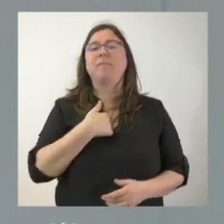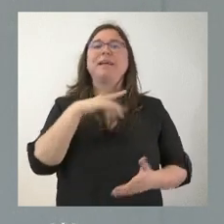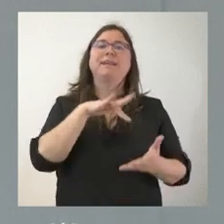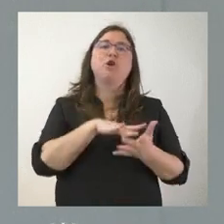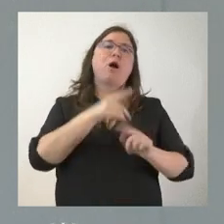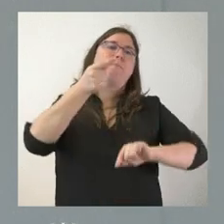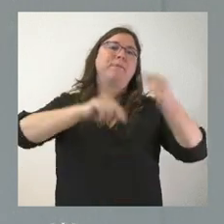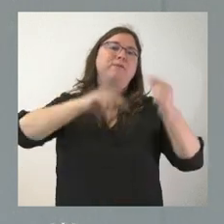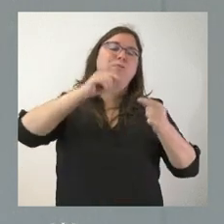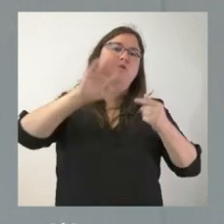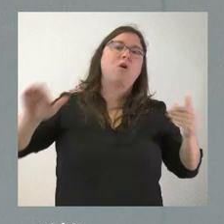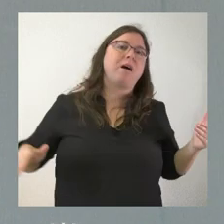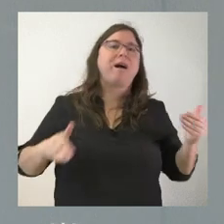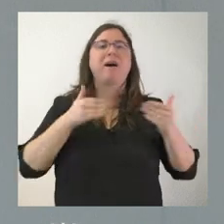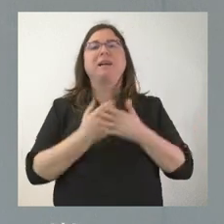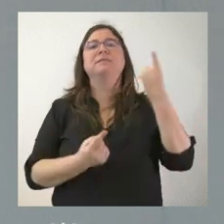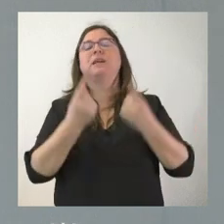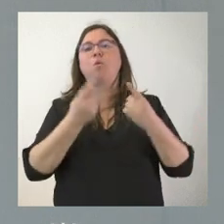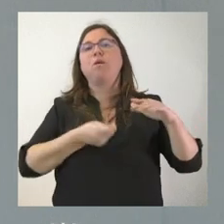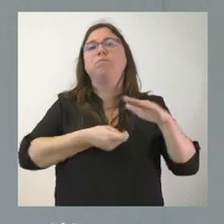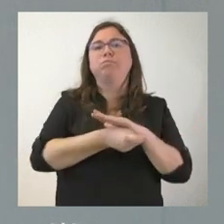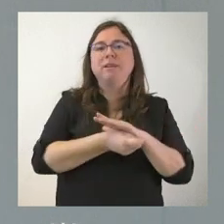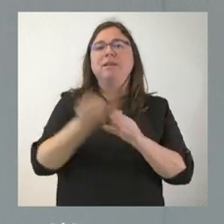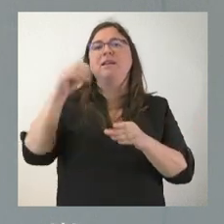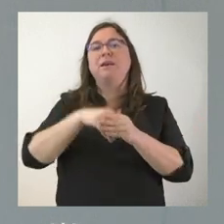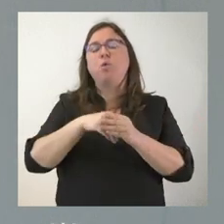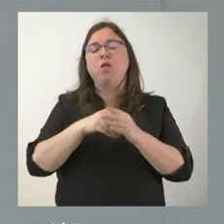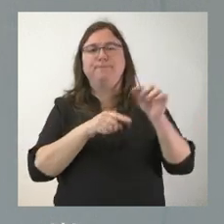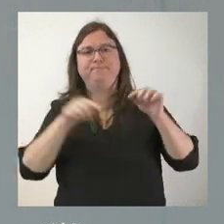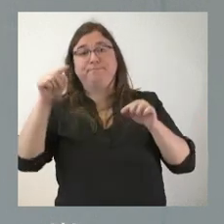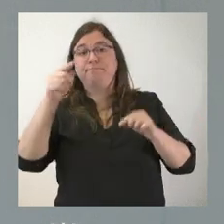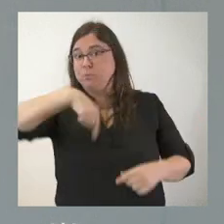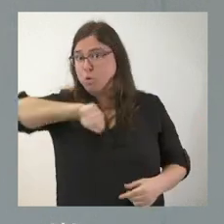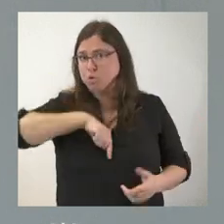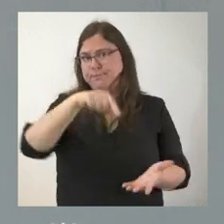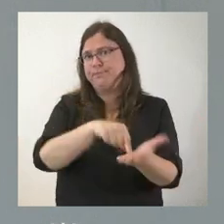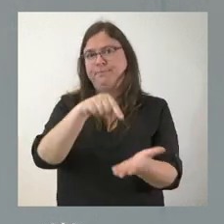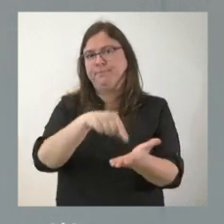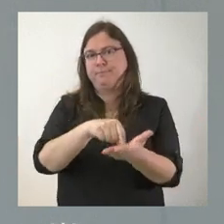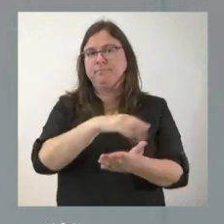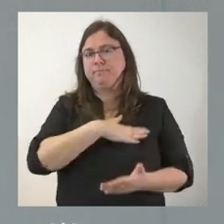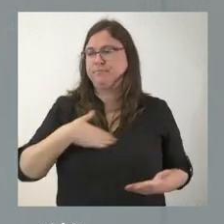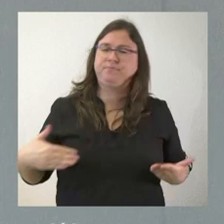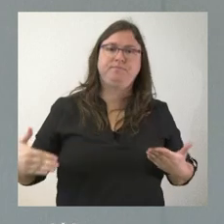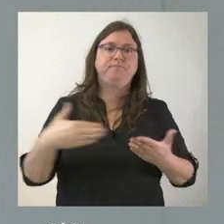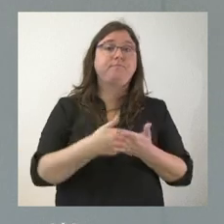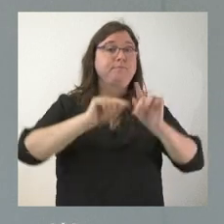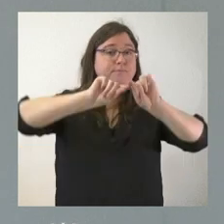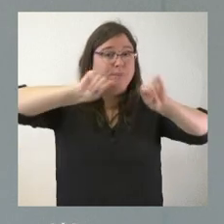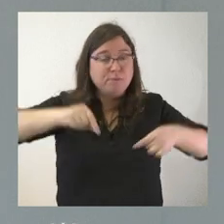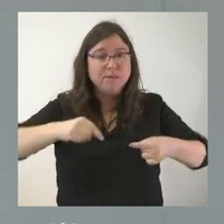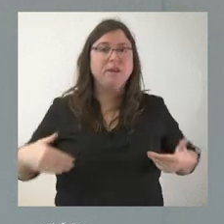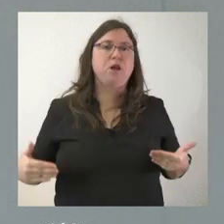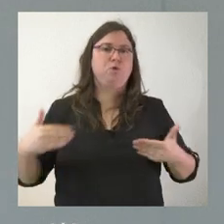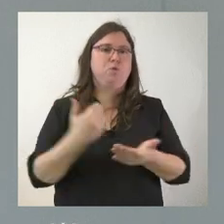ese presu que baja algunas inversiones que irían incluyendo nosotros reivindicamos todas las provincias para